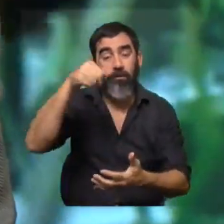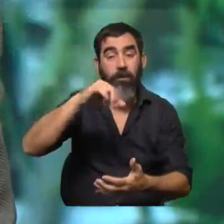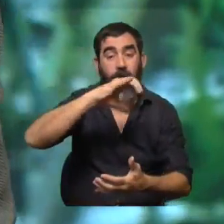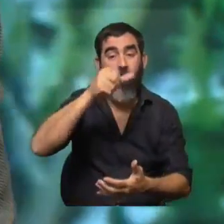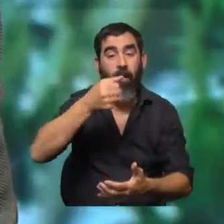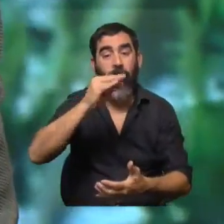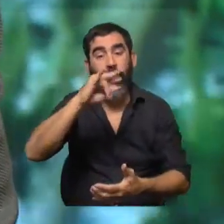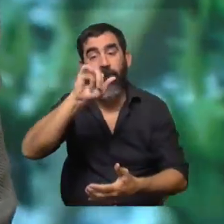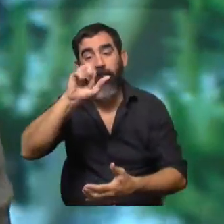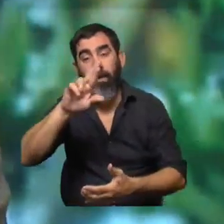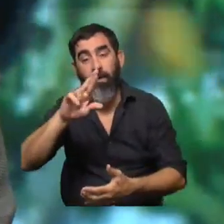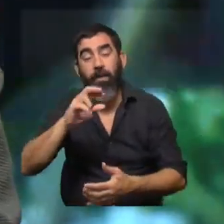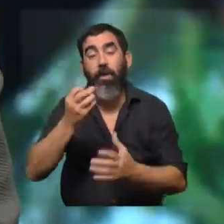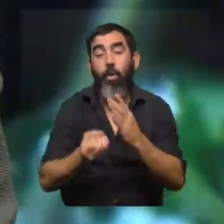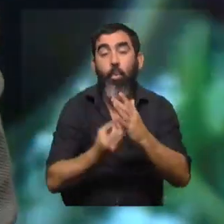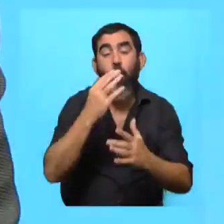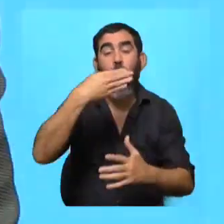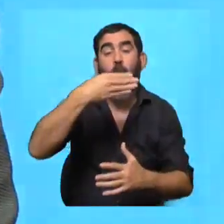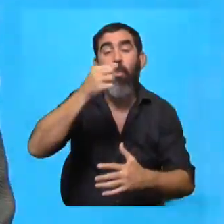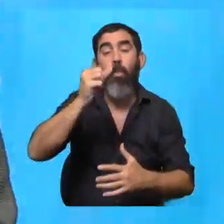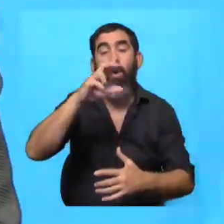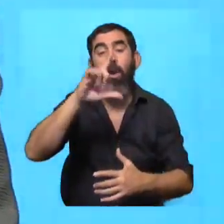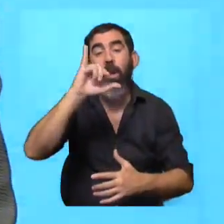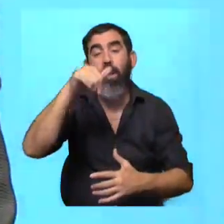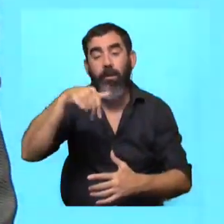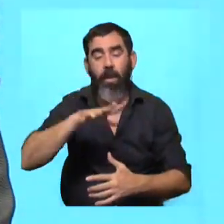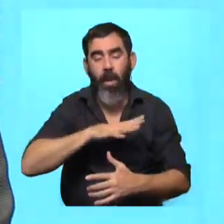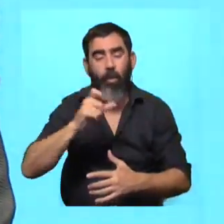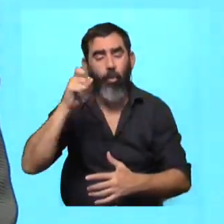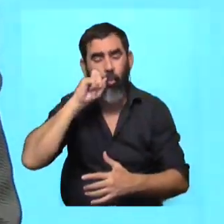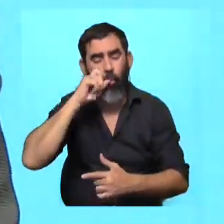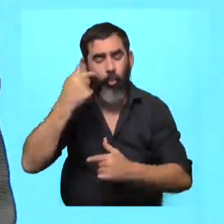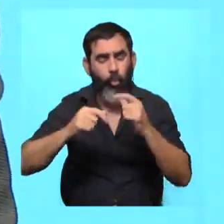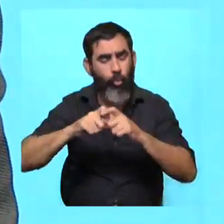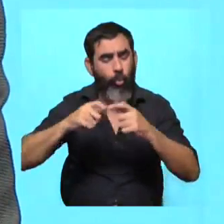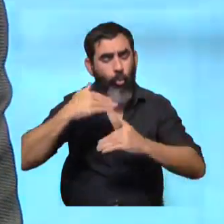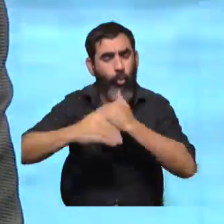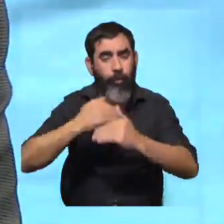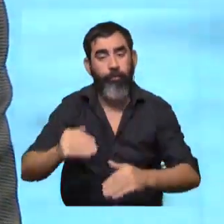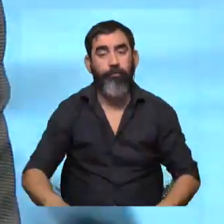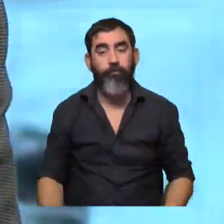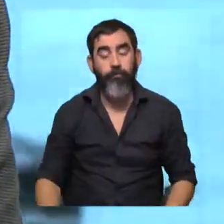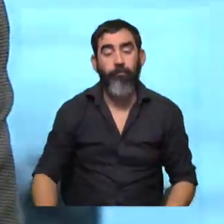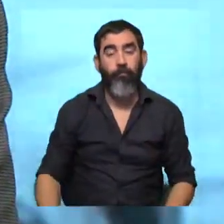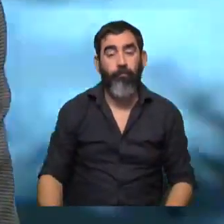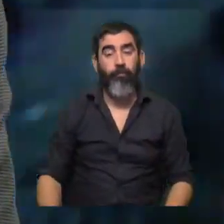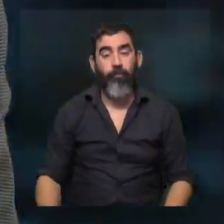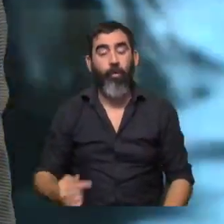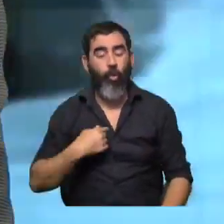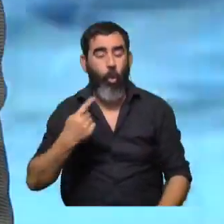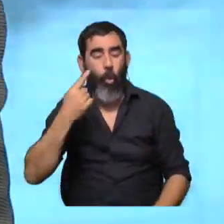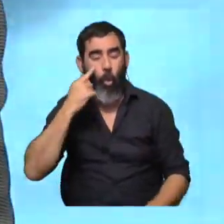Nuevo Berlín, que claramente va a dar oportunidades turísticas, bueno, un desarrollo muy importante. Yo lo viví en el Lunarejo, en el